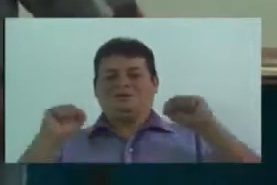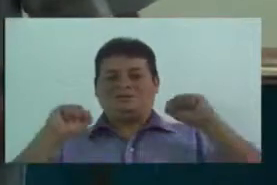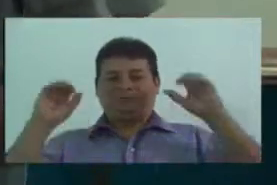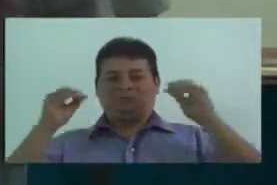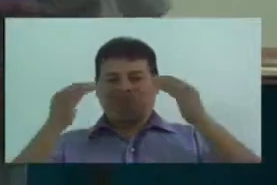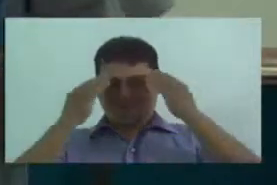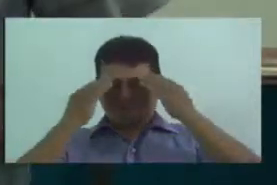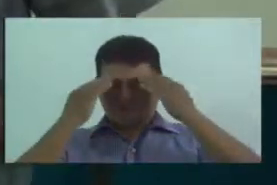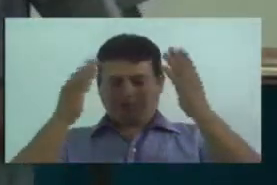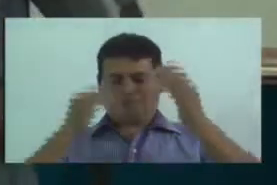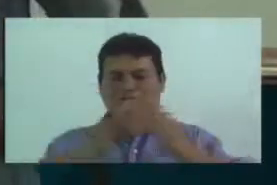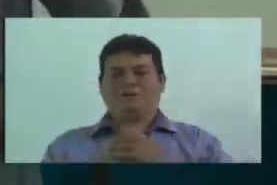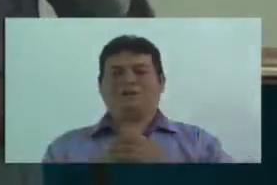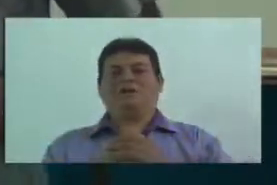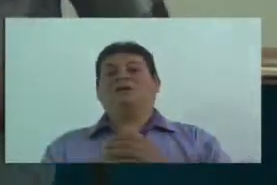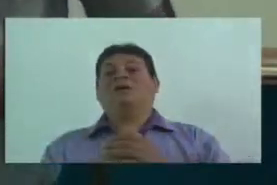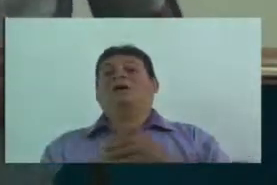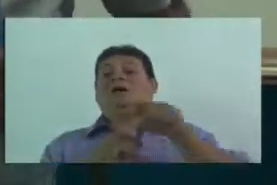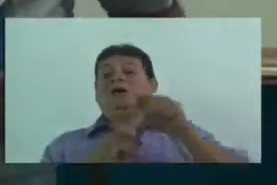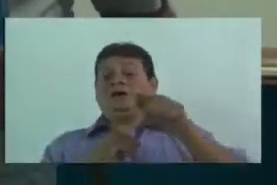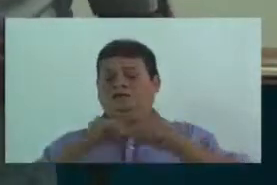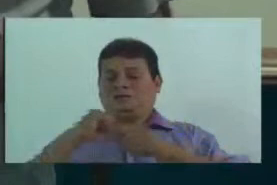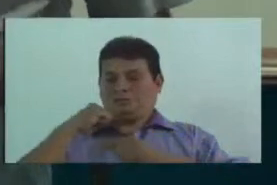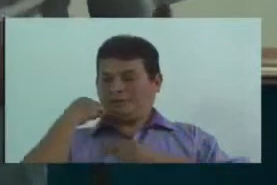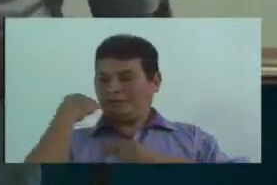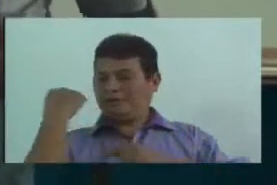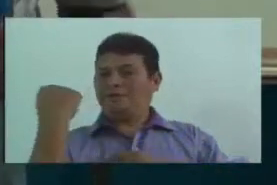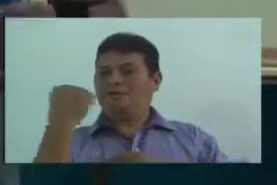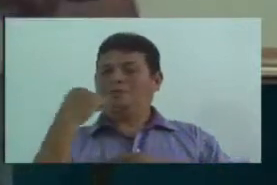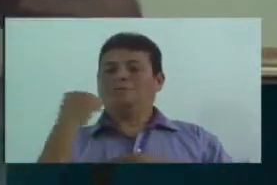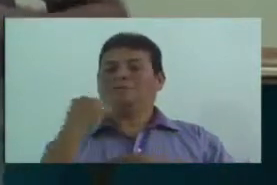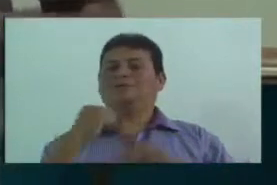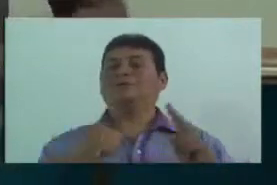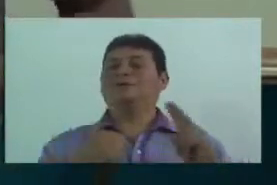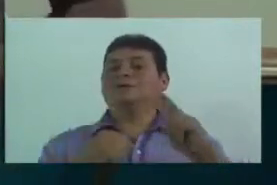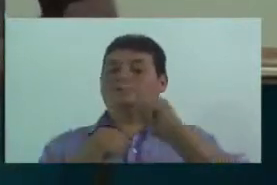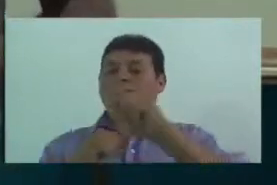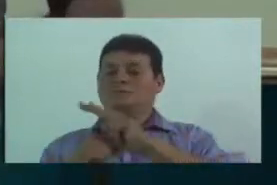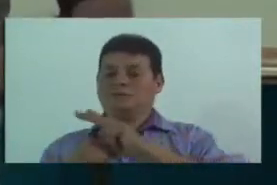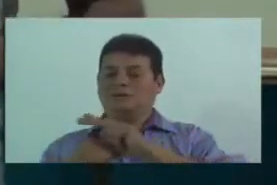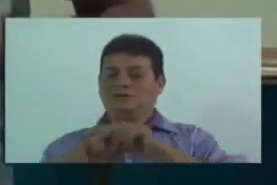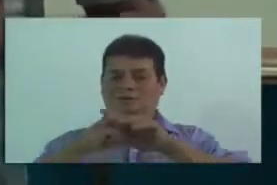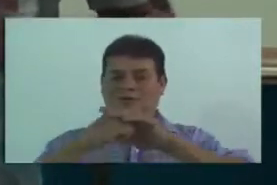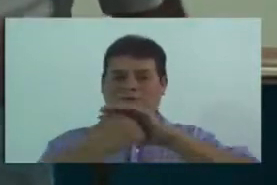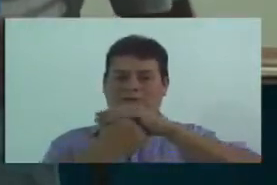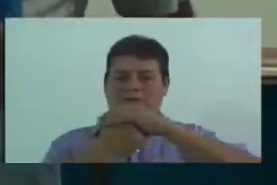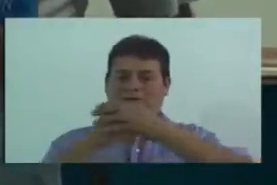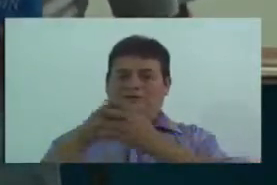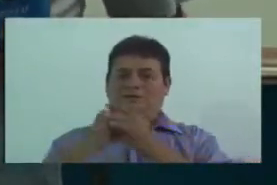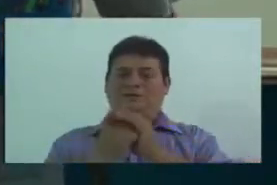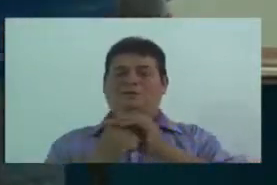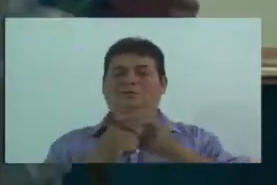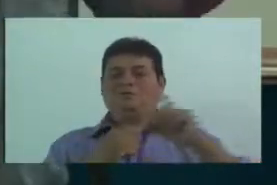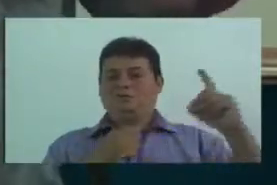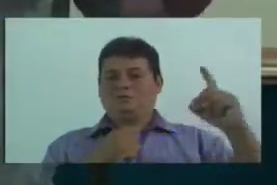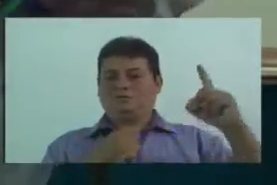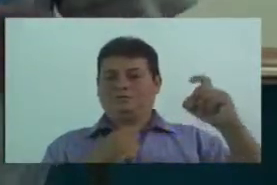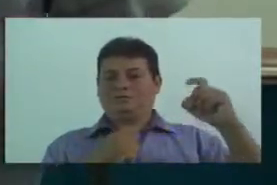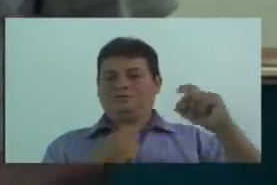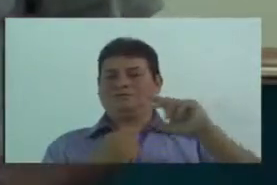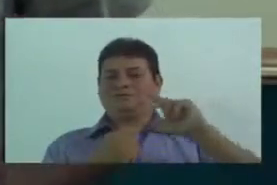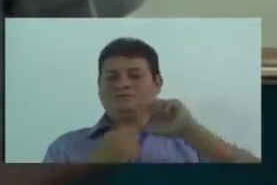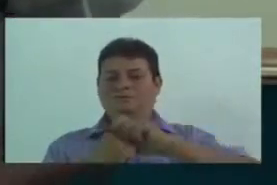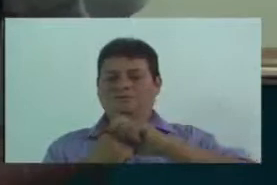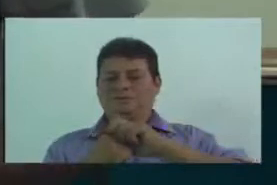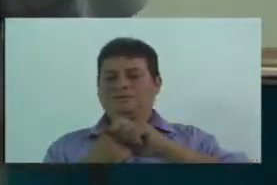penderogape janike pendere sarai peye po jeban aja ujabonege ani hanwa pe